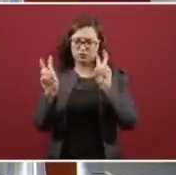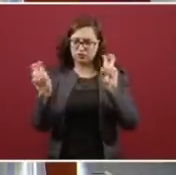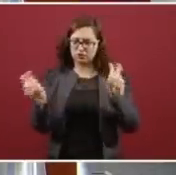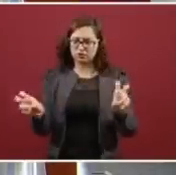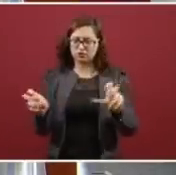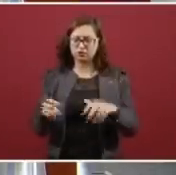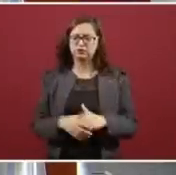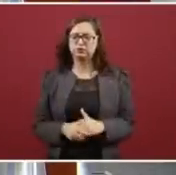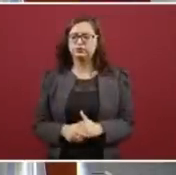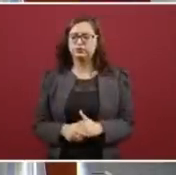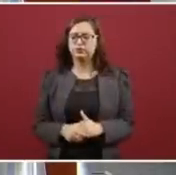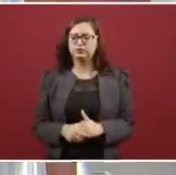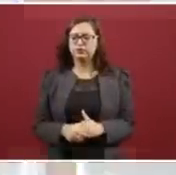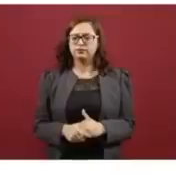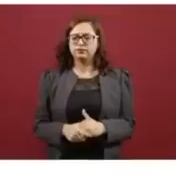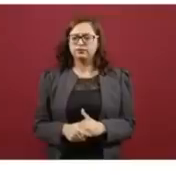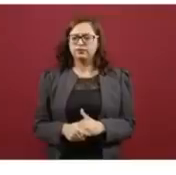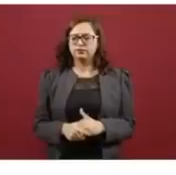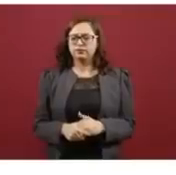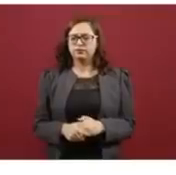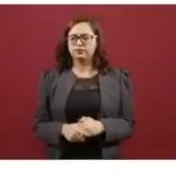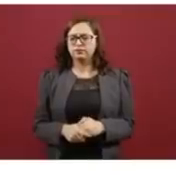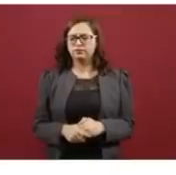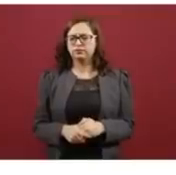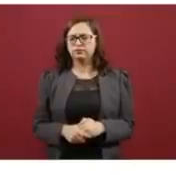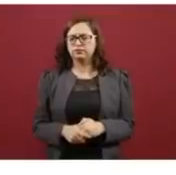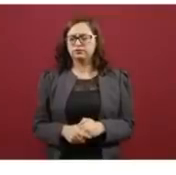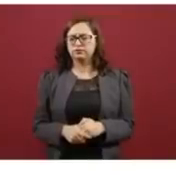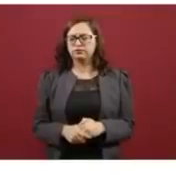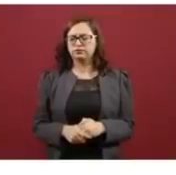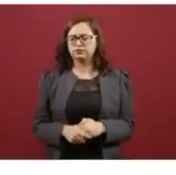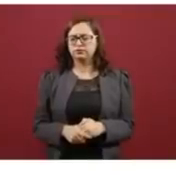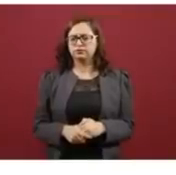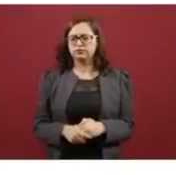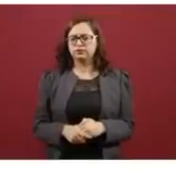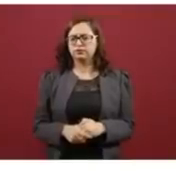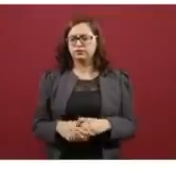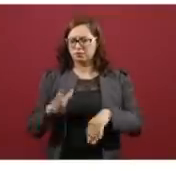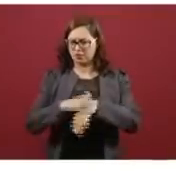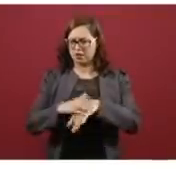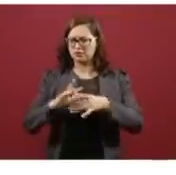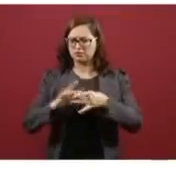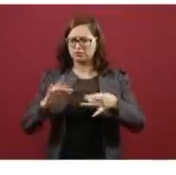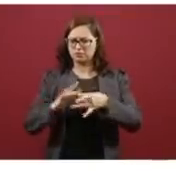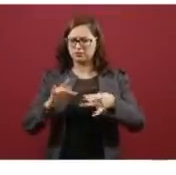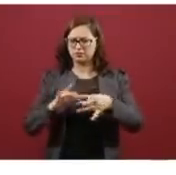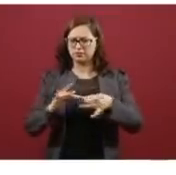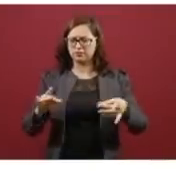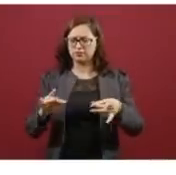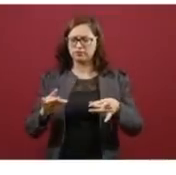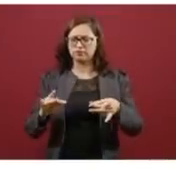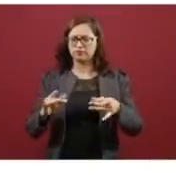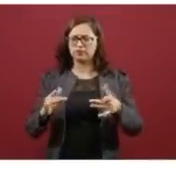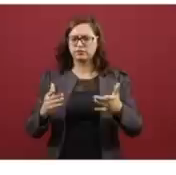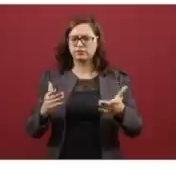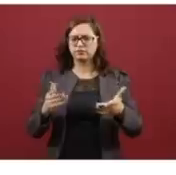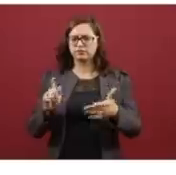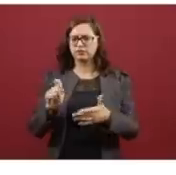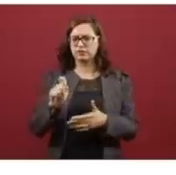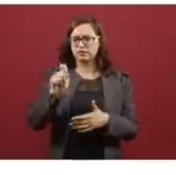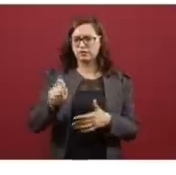que además lo vamos a detallar como mencionó el señor presidente al final de la rueda de prensa precio promedio de